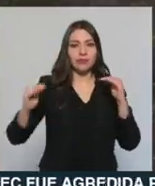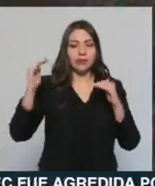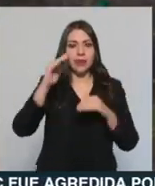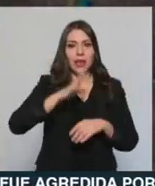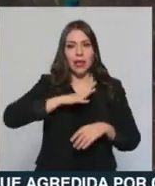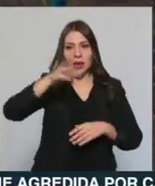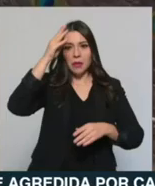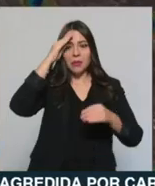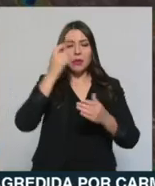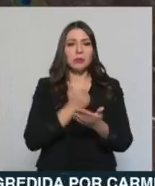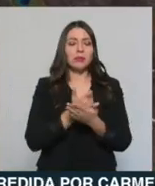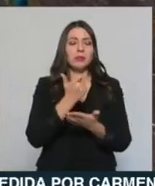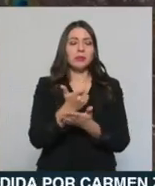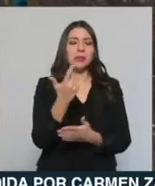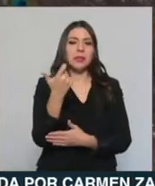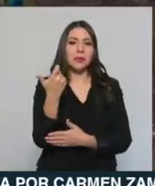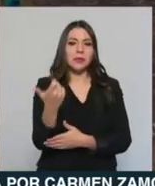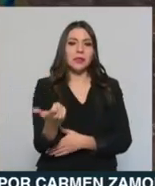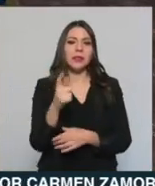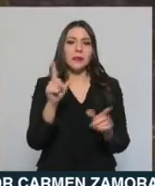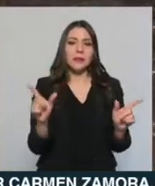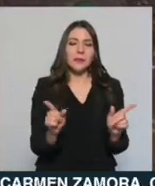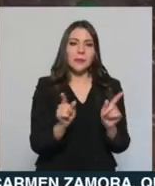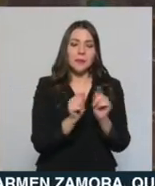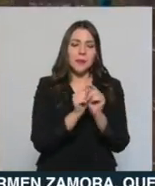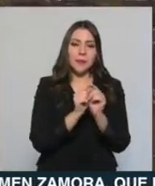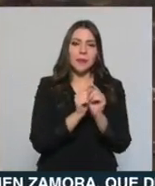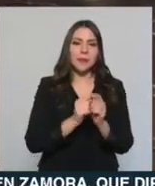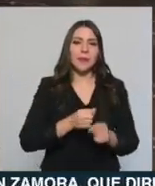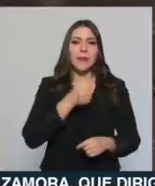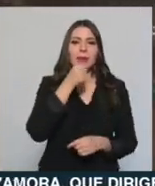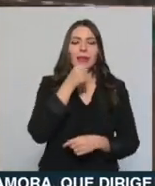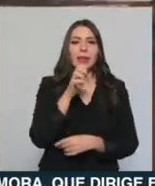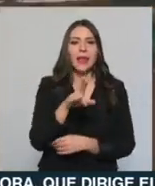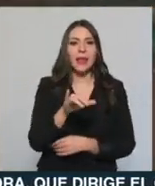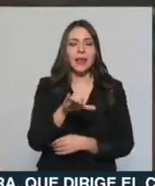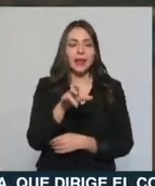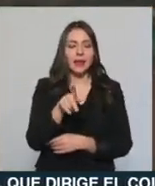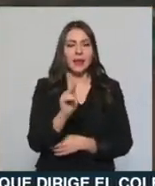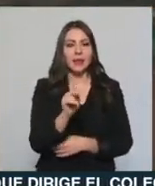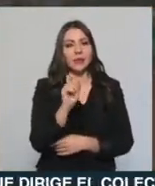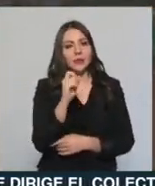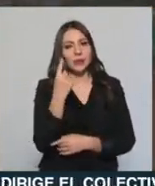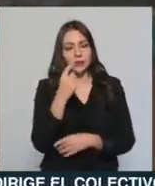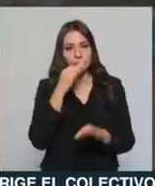adquiere. Con imágenes de Liber Rodríguez, Eric Pinto, 21 Noticias.